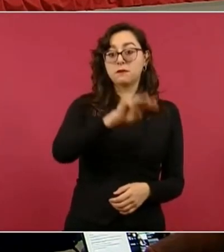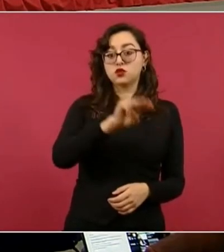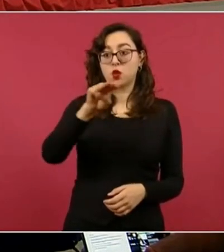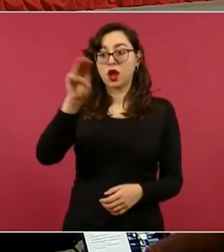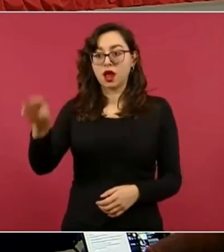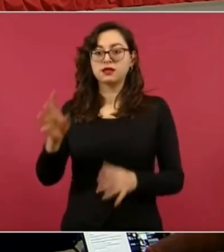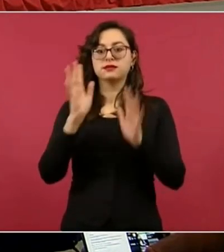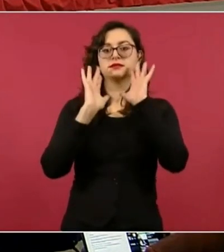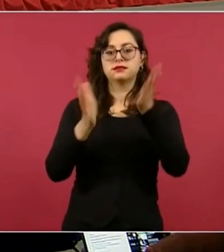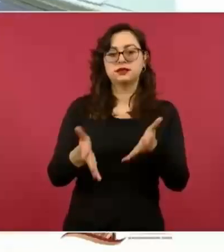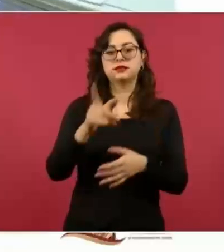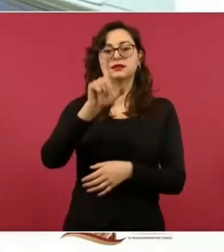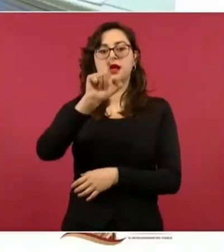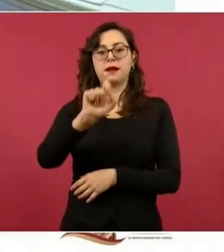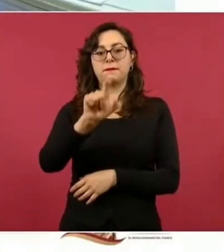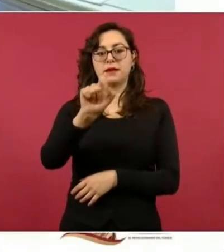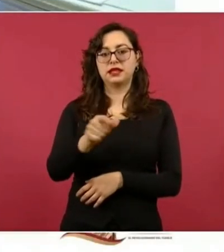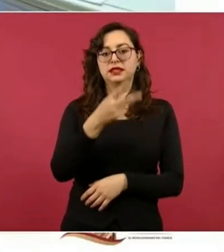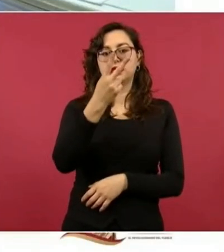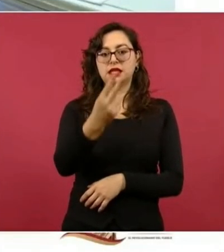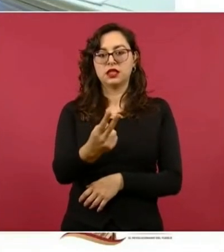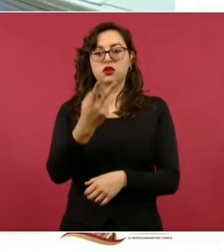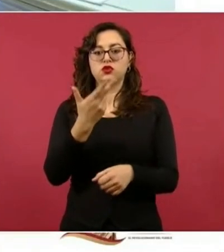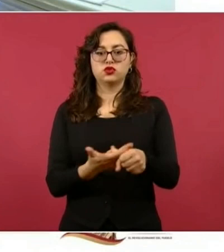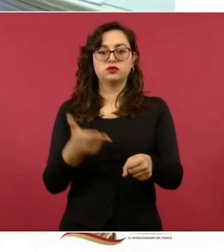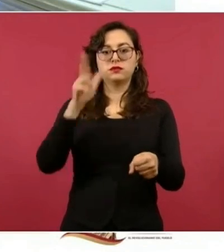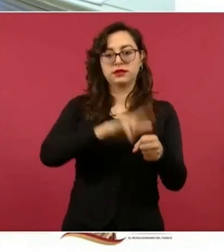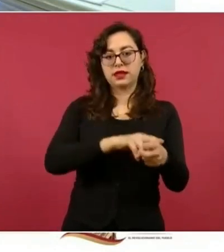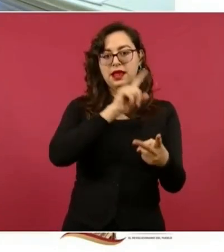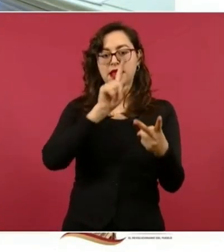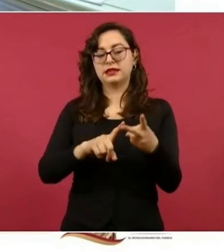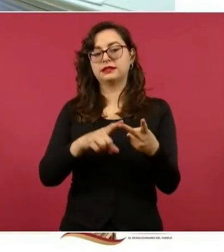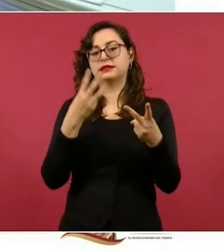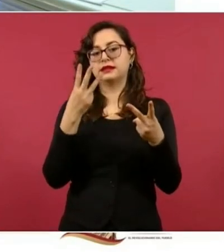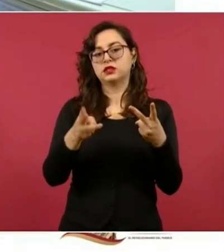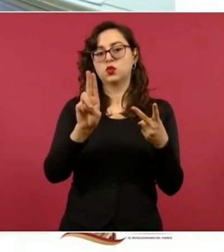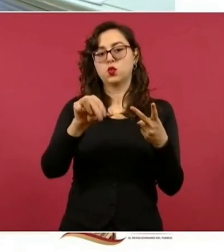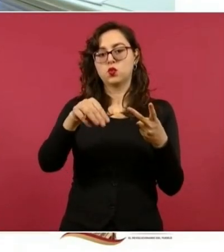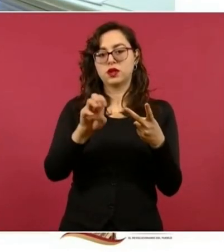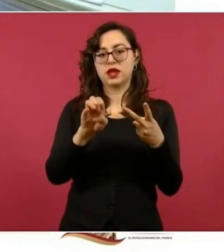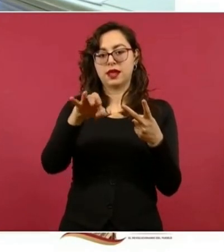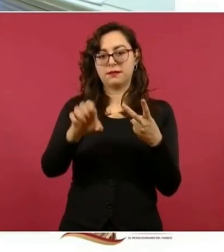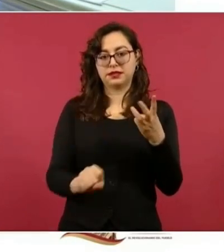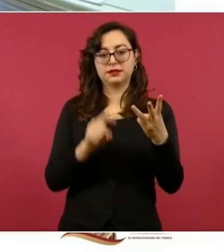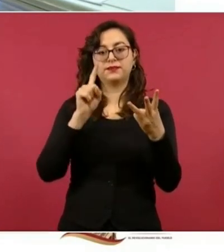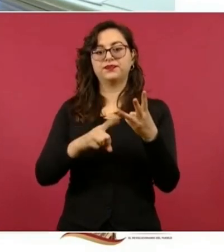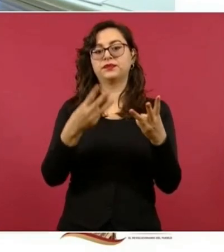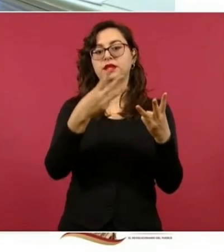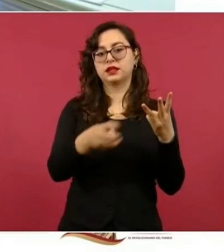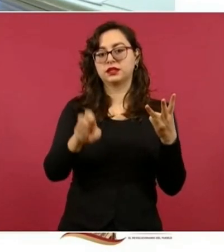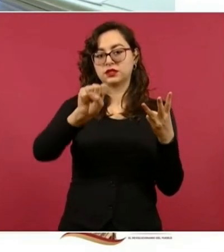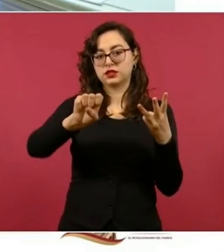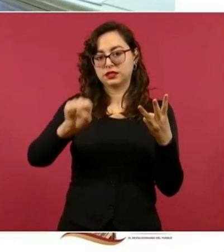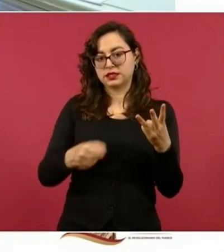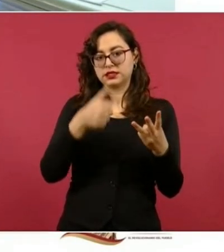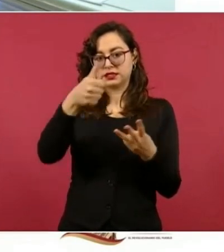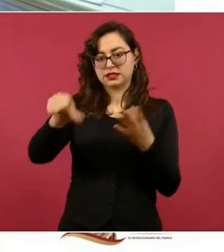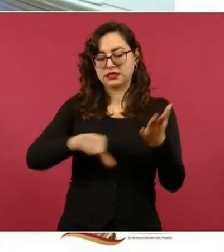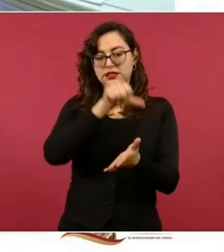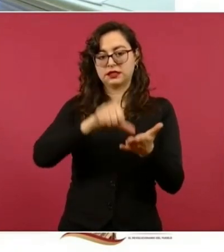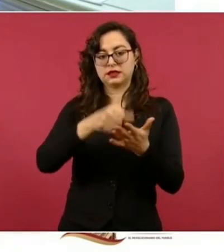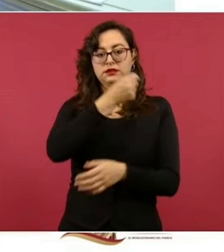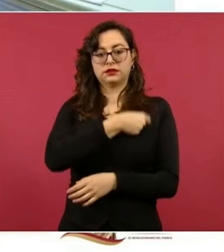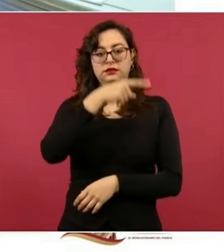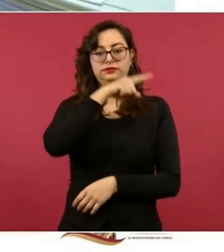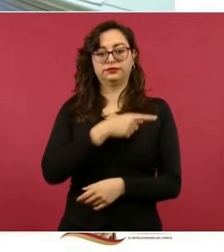hospitales, 3 UNEMs y 366 centros de salud. Llevamos 65% de la capacitación en primer nivel,